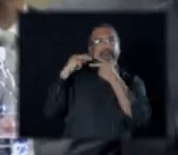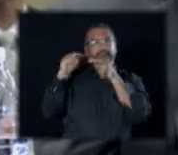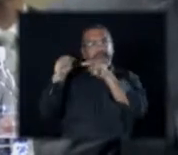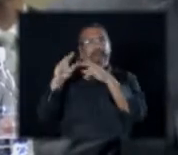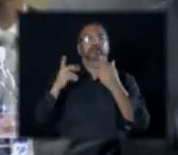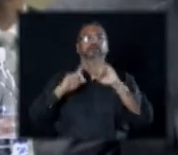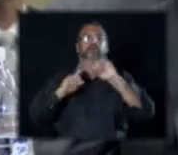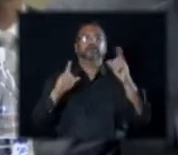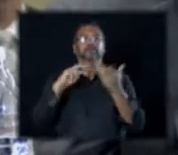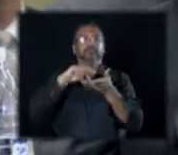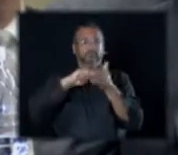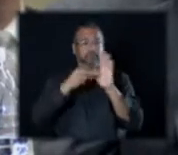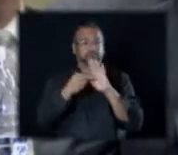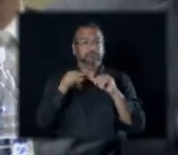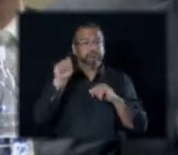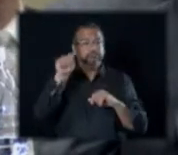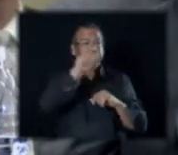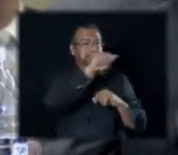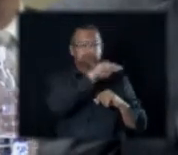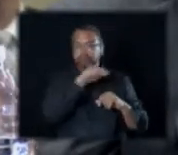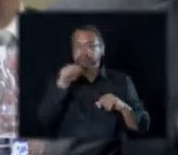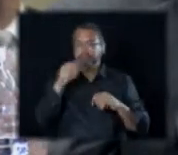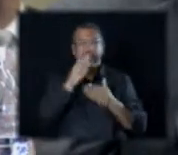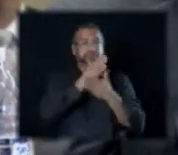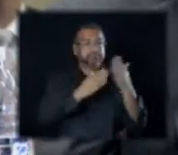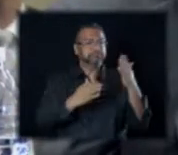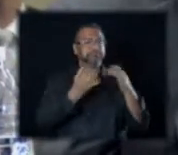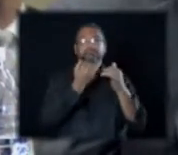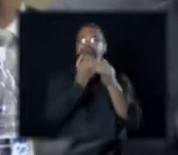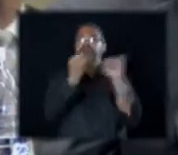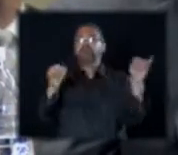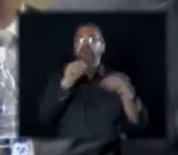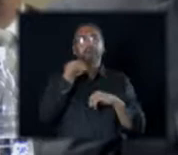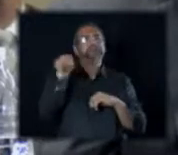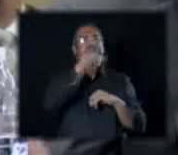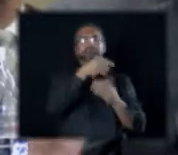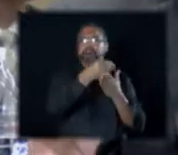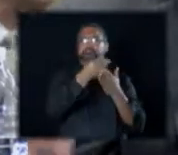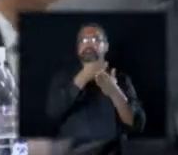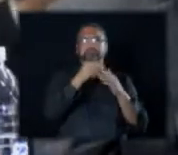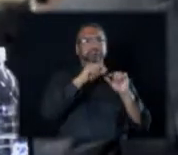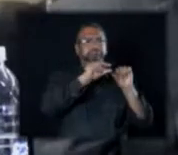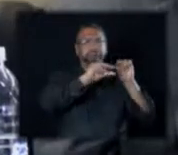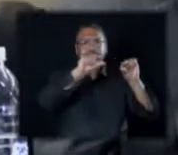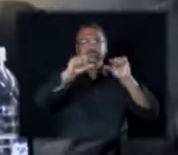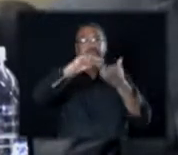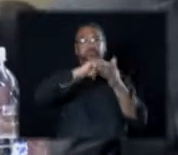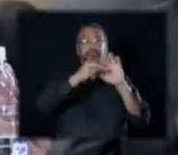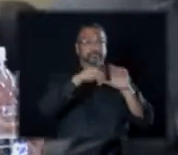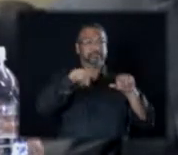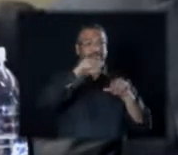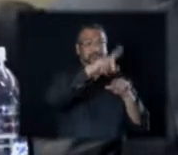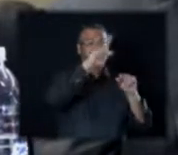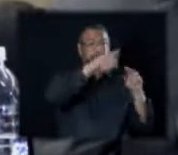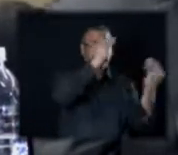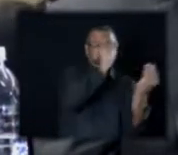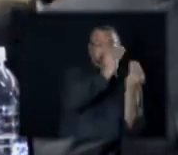solicitamos que mensualmente las agencias que manejan sus haciendas independientes deben